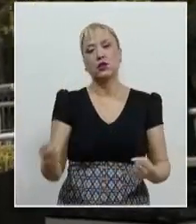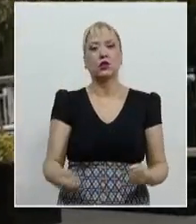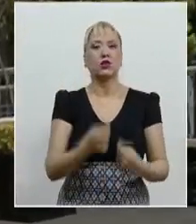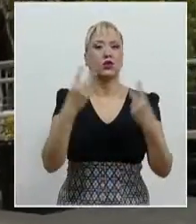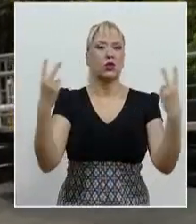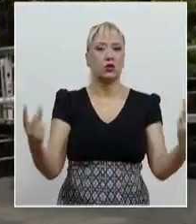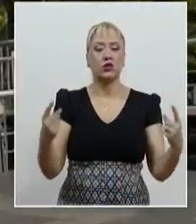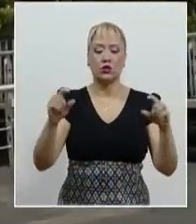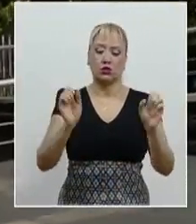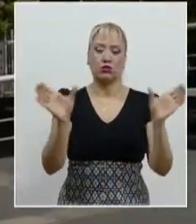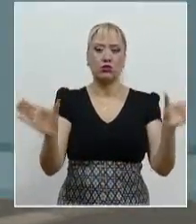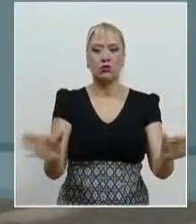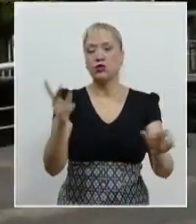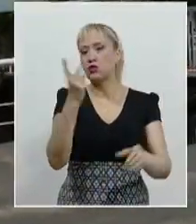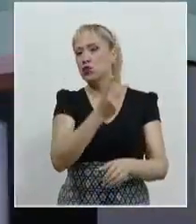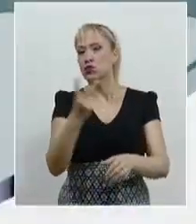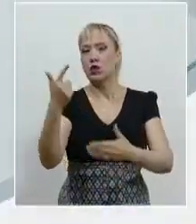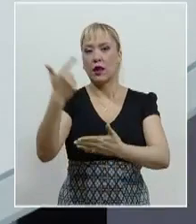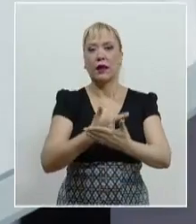ternas.